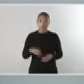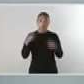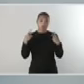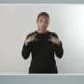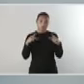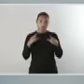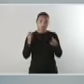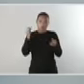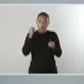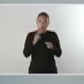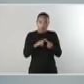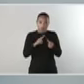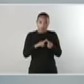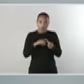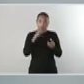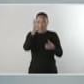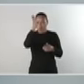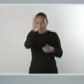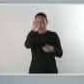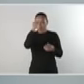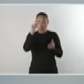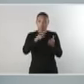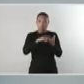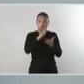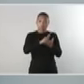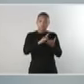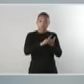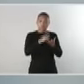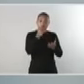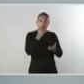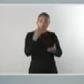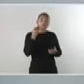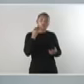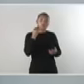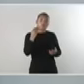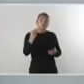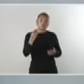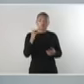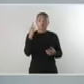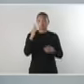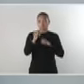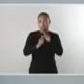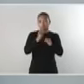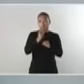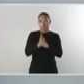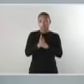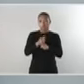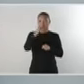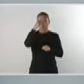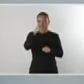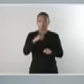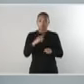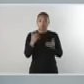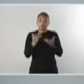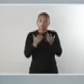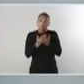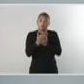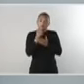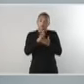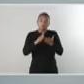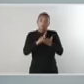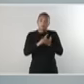así la aprobamos en la legislatura les dimos un tiempo de tres años para para actualizarla